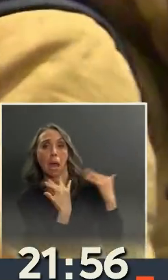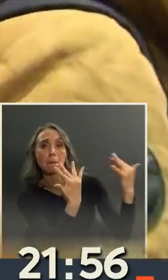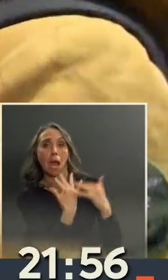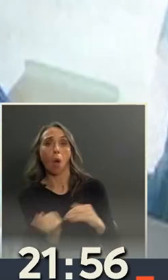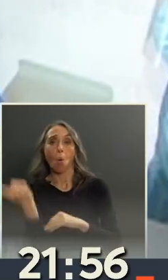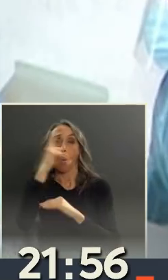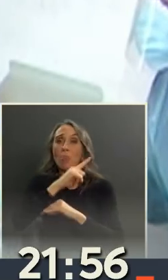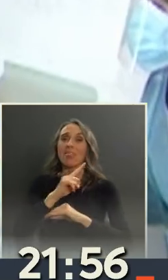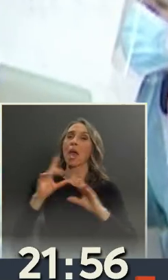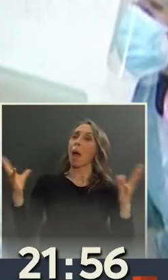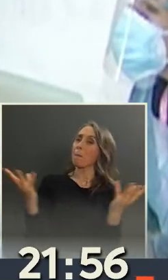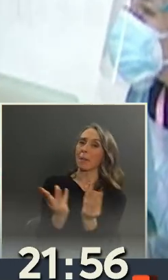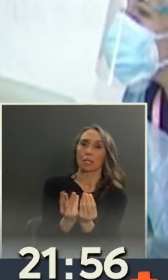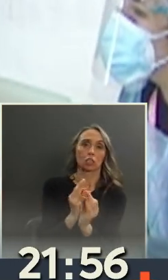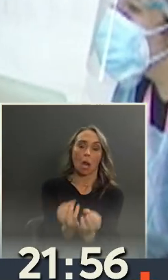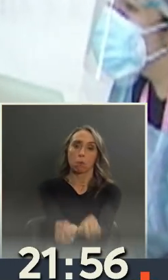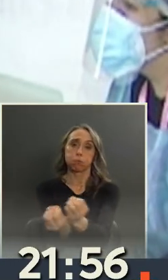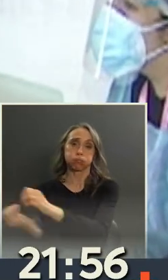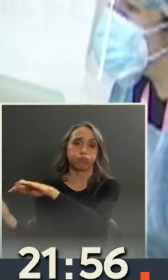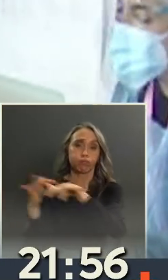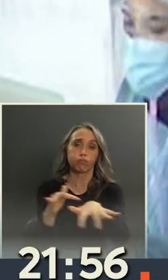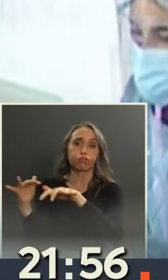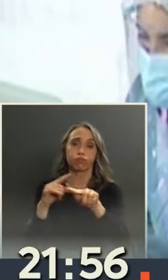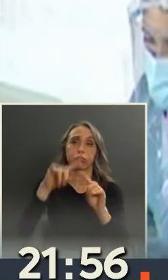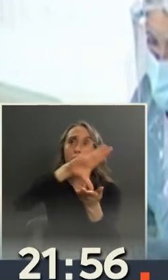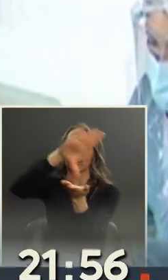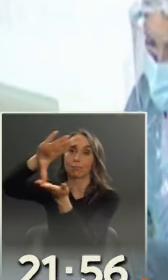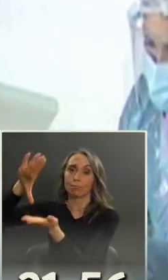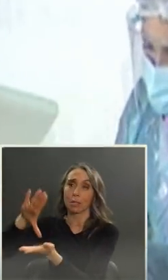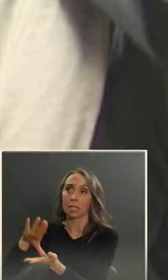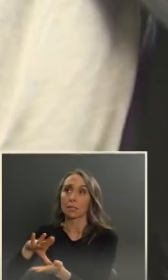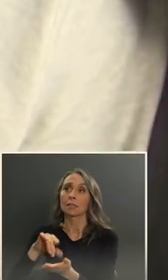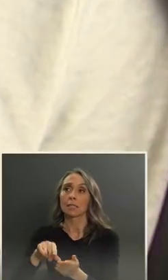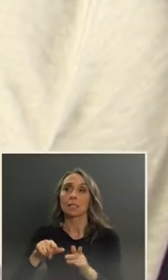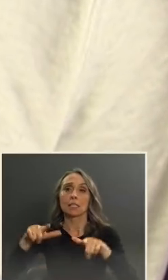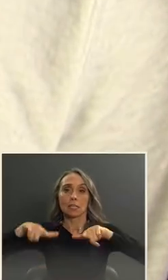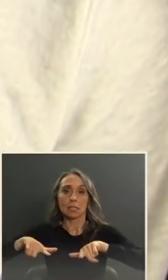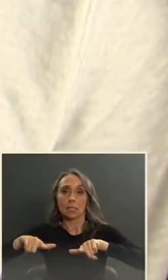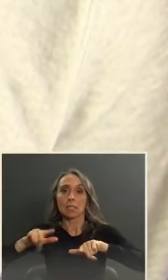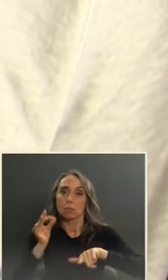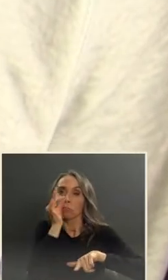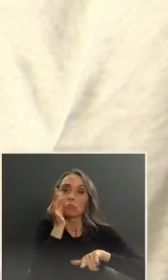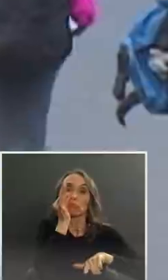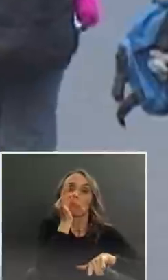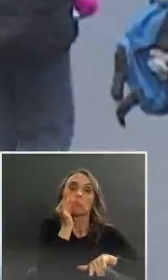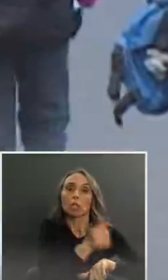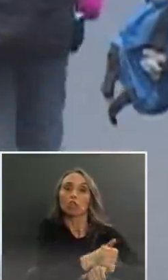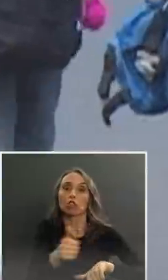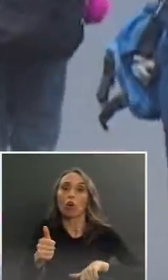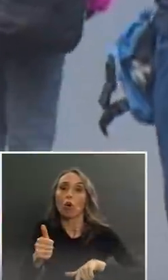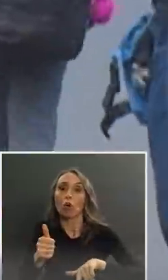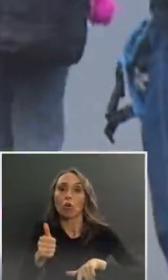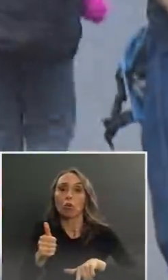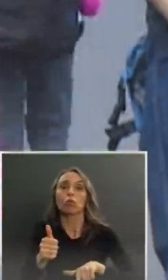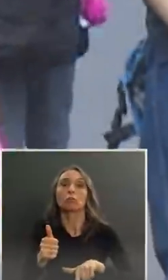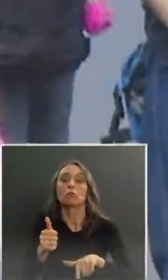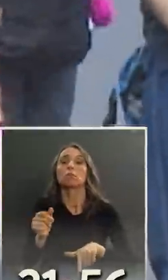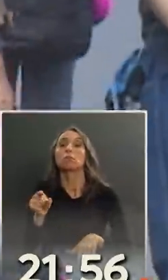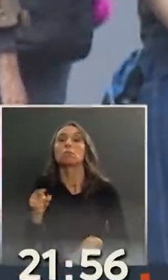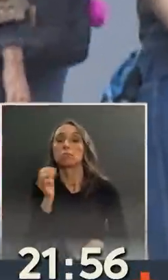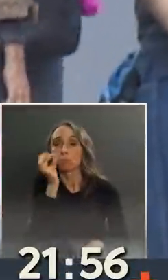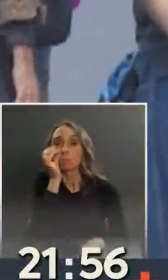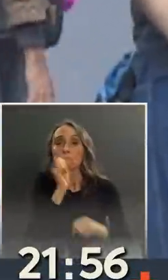día. Esta es la cantidad de extranjeros que aquí se habilitó un laboratorio express para hacerles a todos test para saber si están